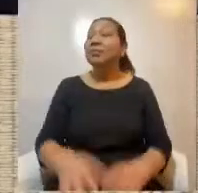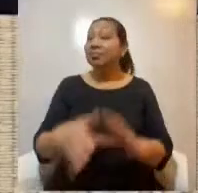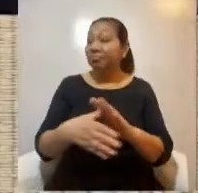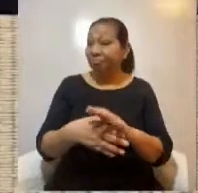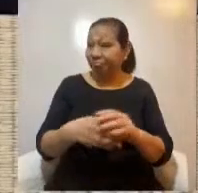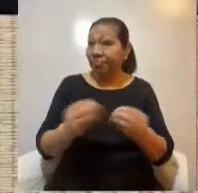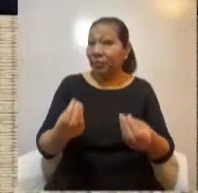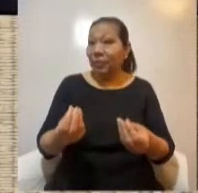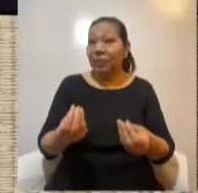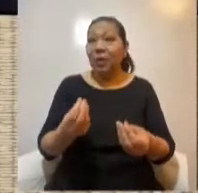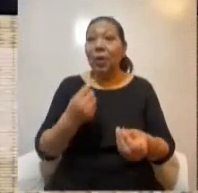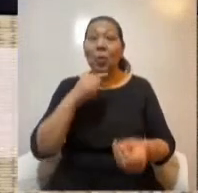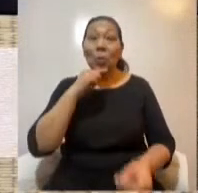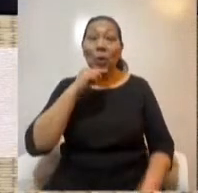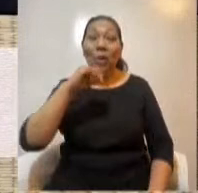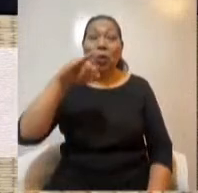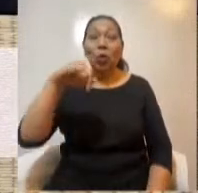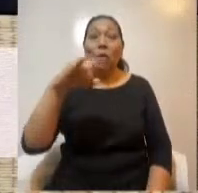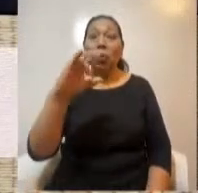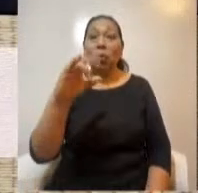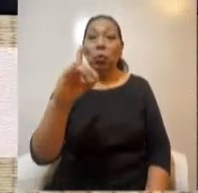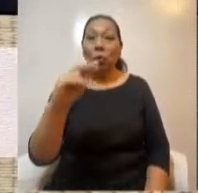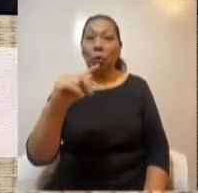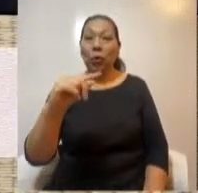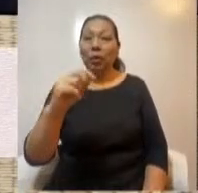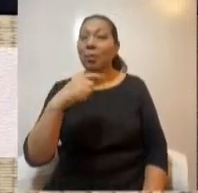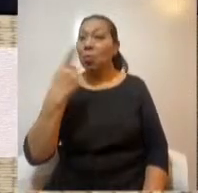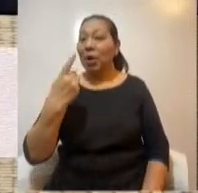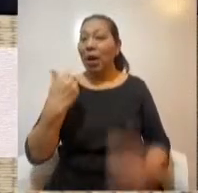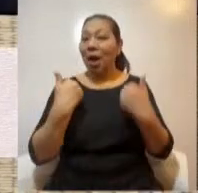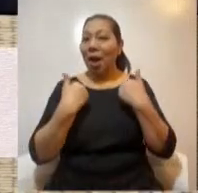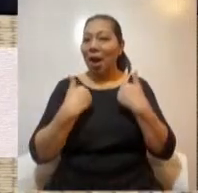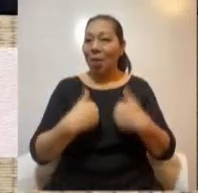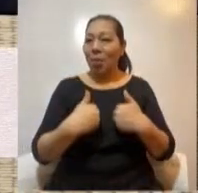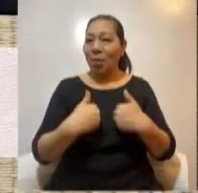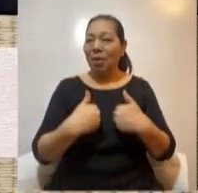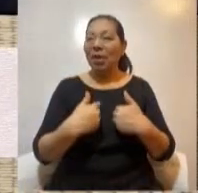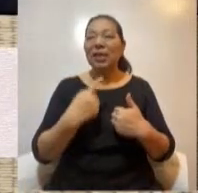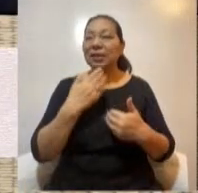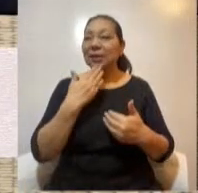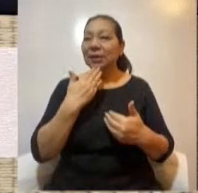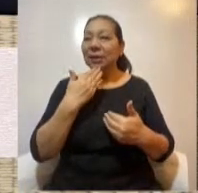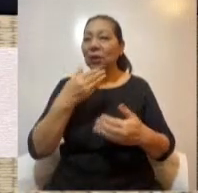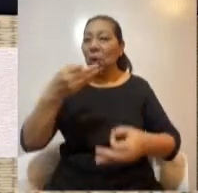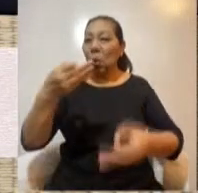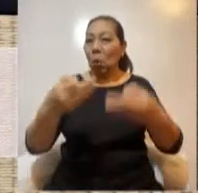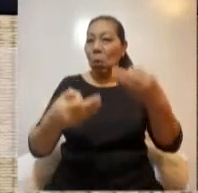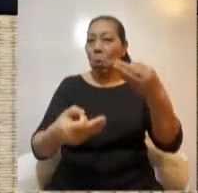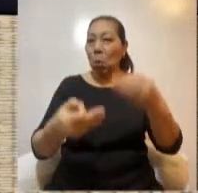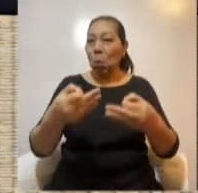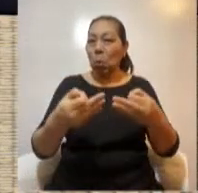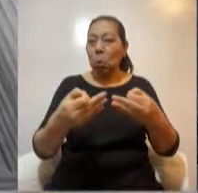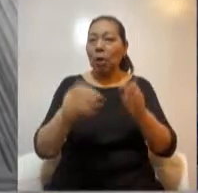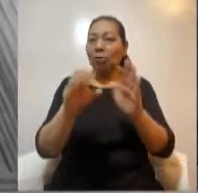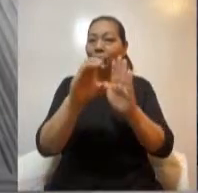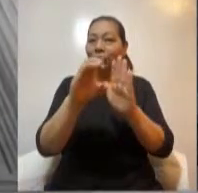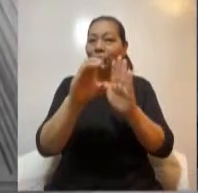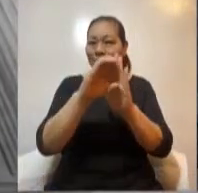La icónica Ruth Bader Ginsburg fue una de las primeras abogadas en impugnar jurídicamente